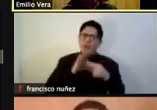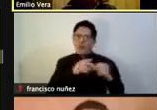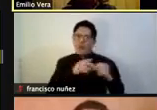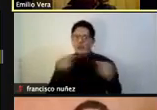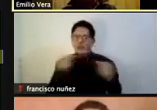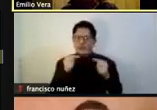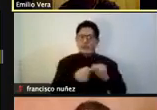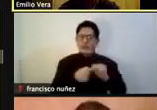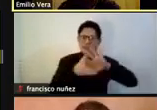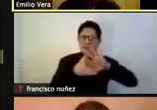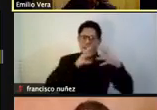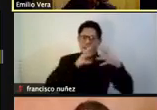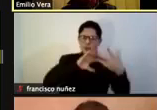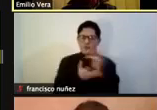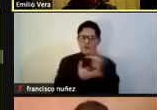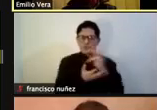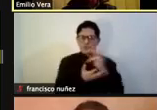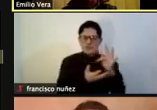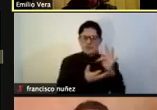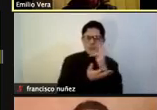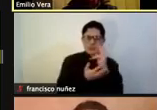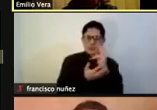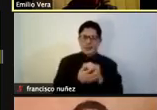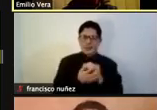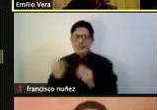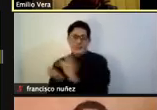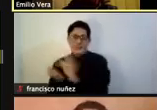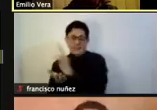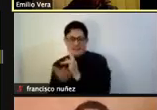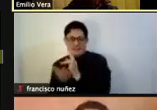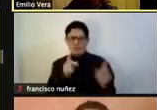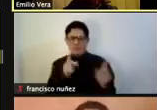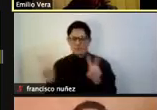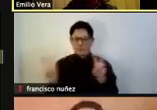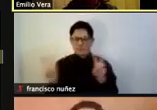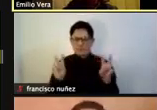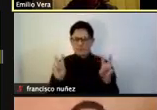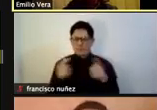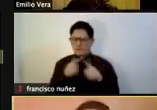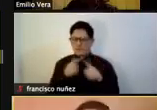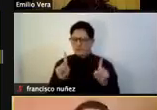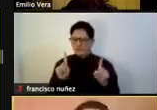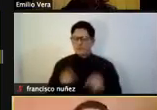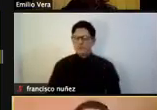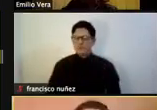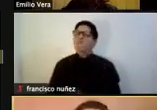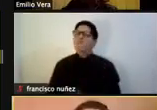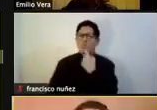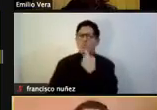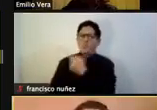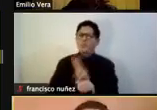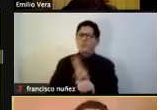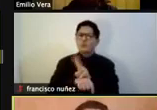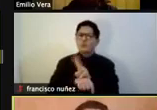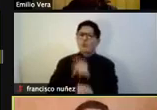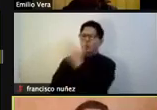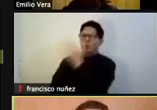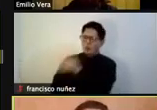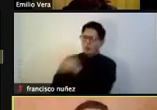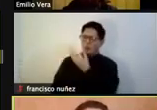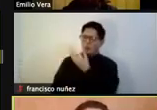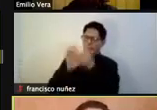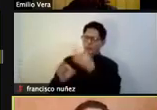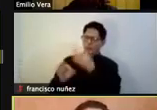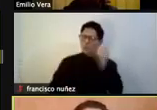nivel, para que vamos a decir una cosa por otra. Profesor, y usted nos contaba que en su doctorado, la investigación que había hecho,